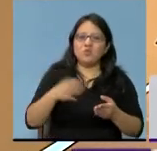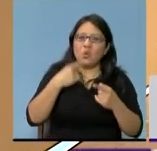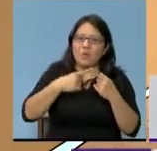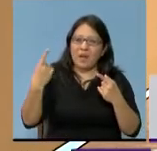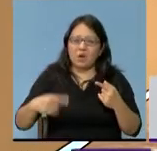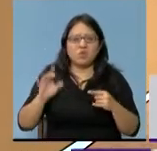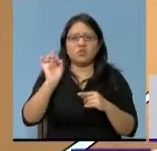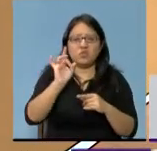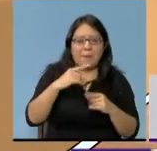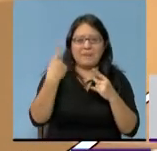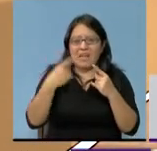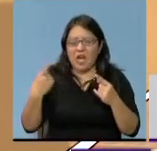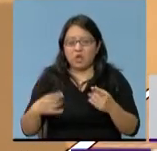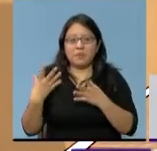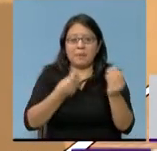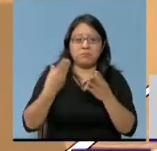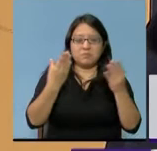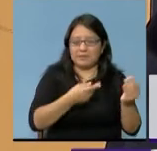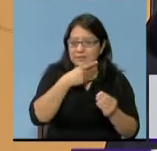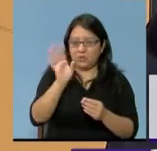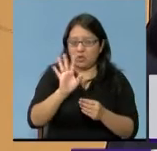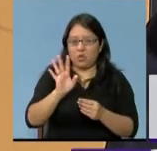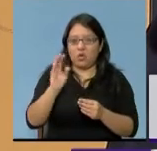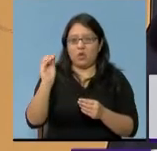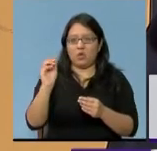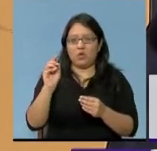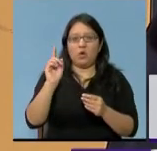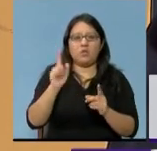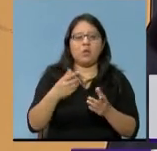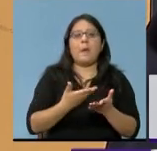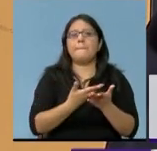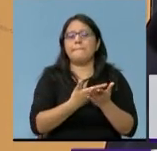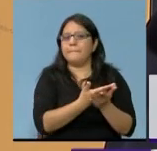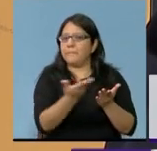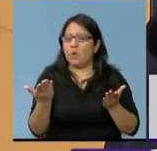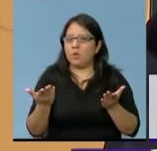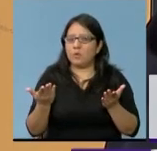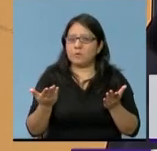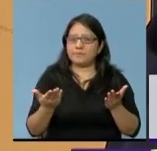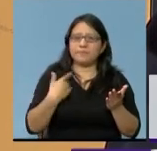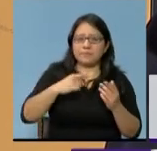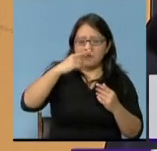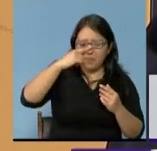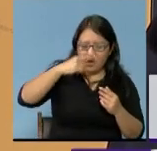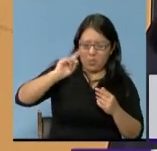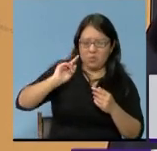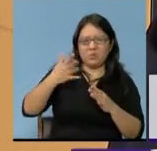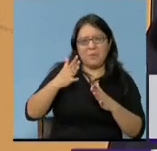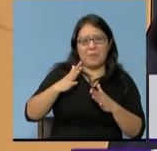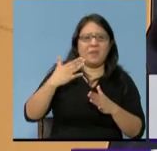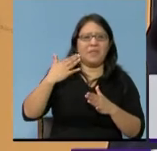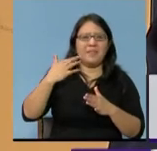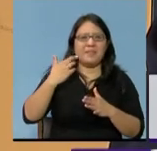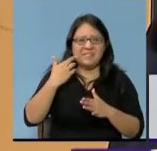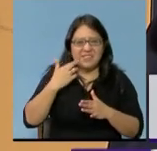significa materialmente en cuanto a lo demostrado en lo último por lo menos 17 18 años que ya